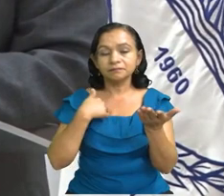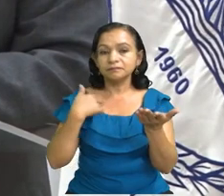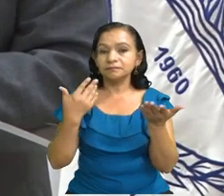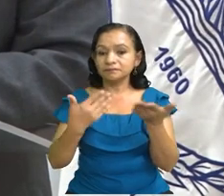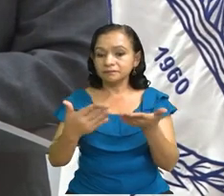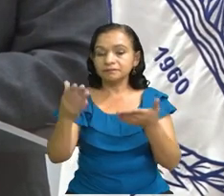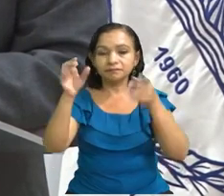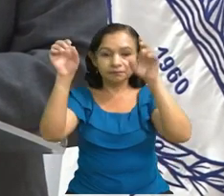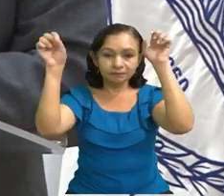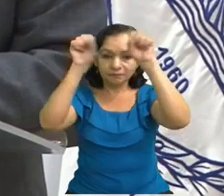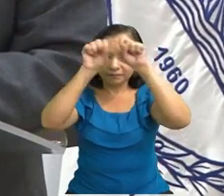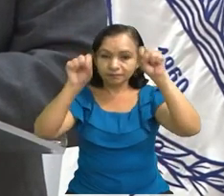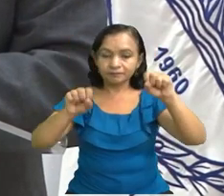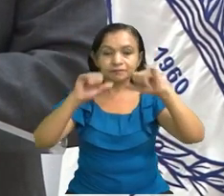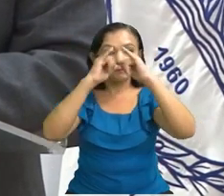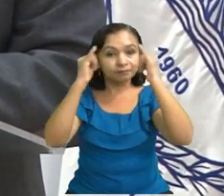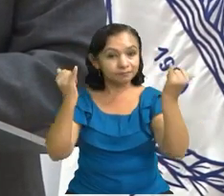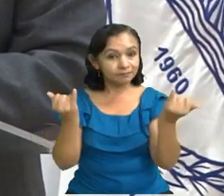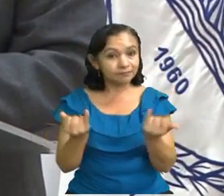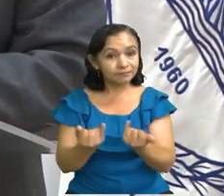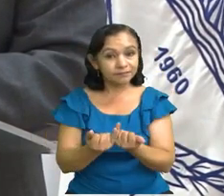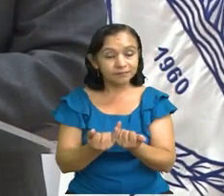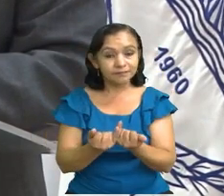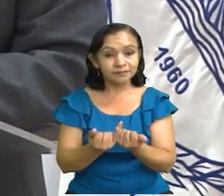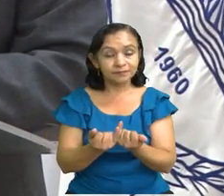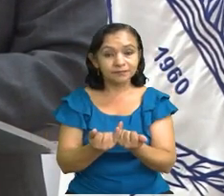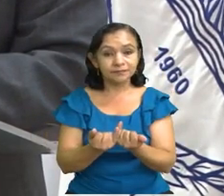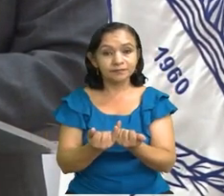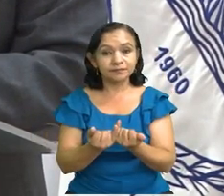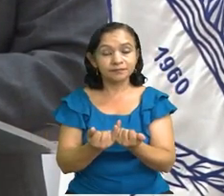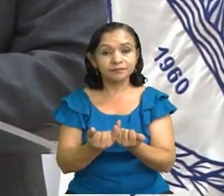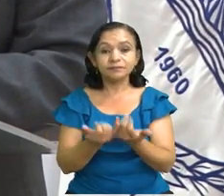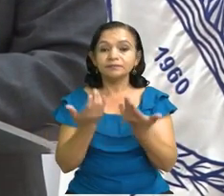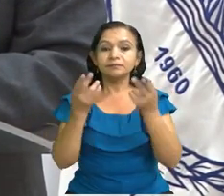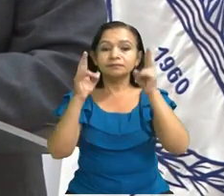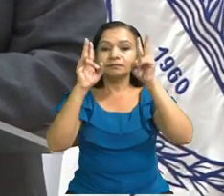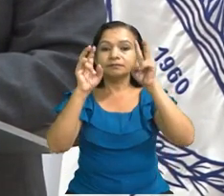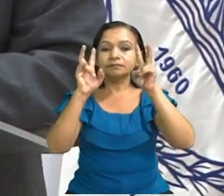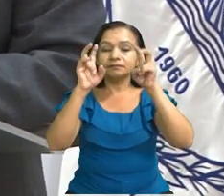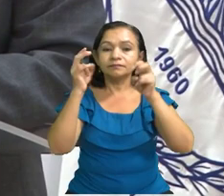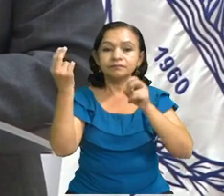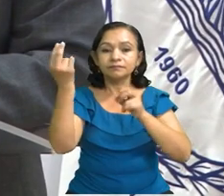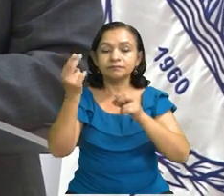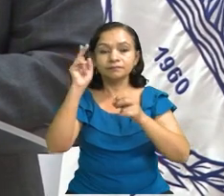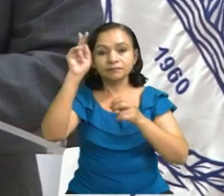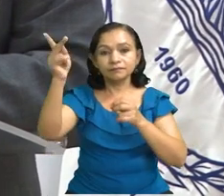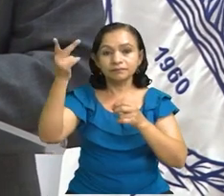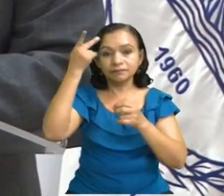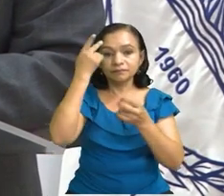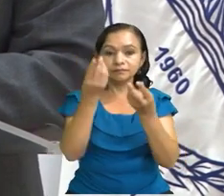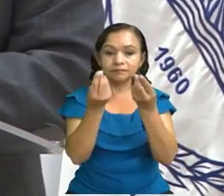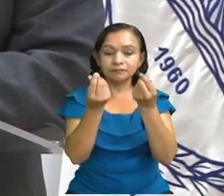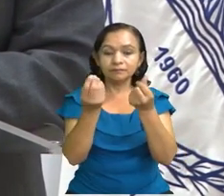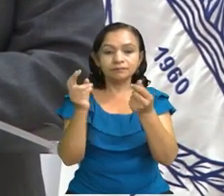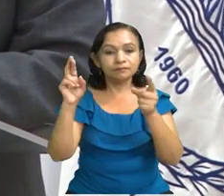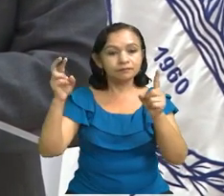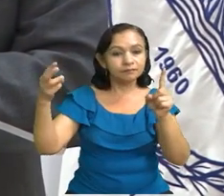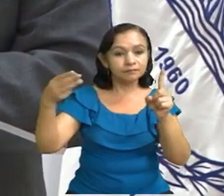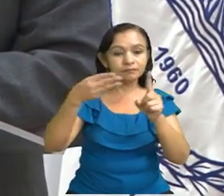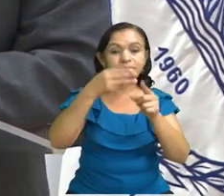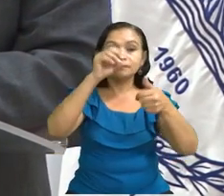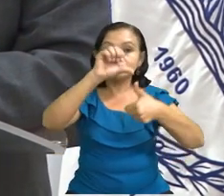un seminario internacional que se titula Implementación de la Política Monetaria en la Región